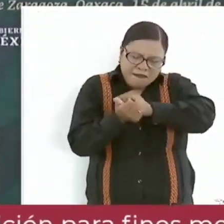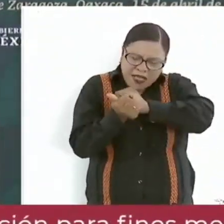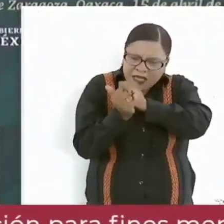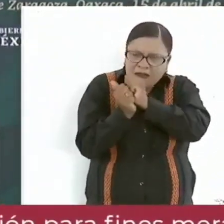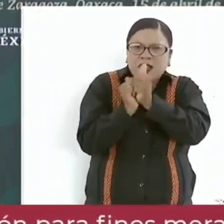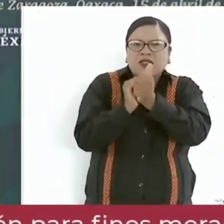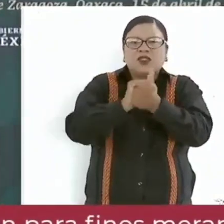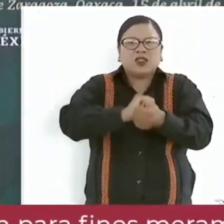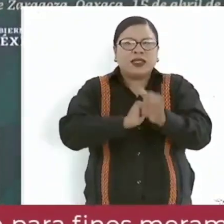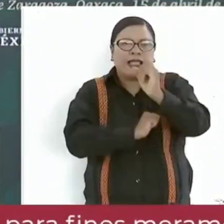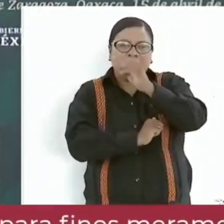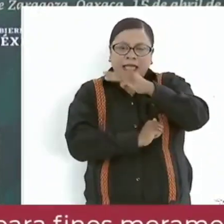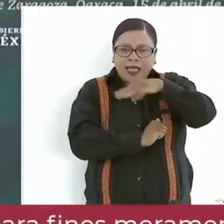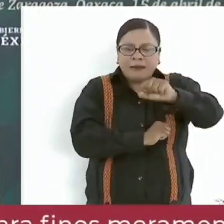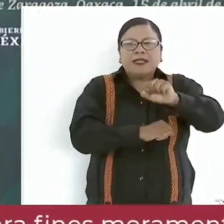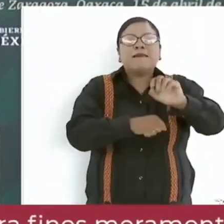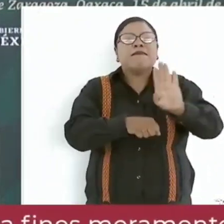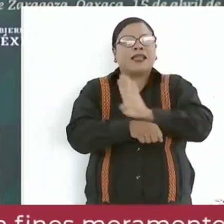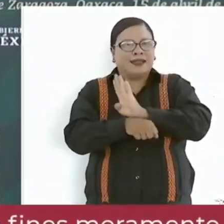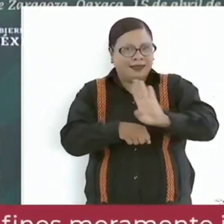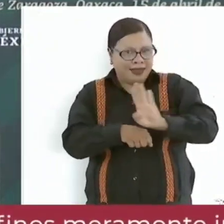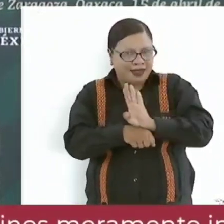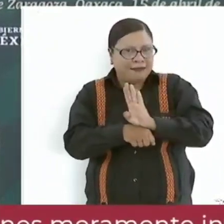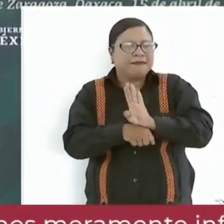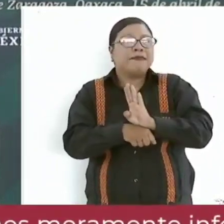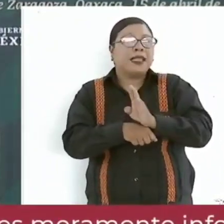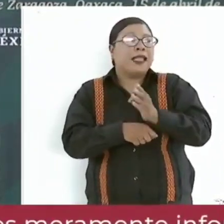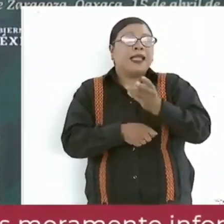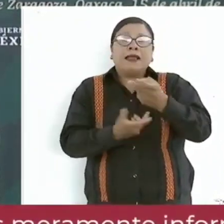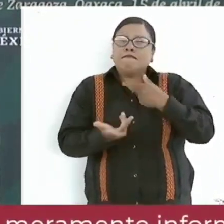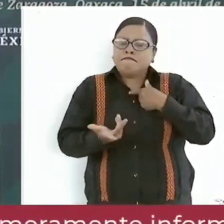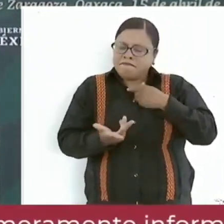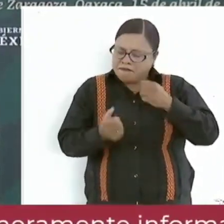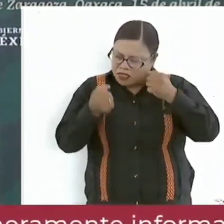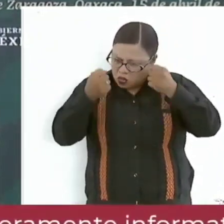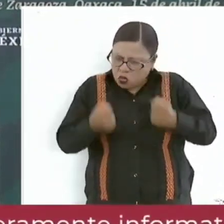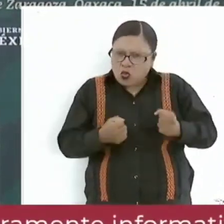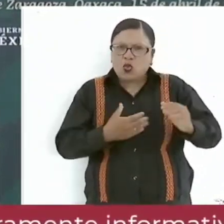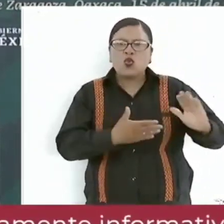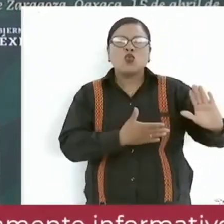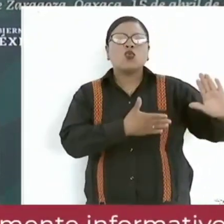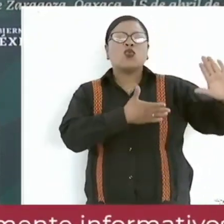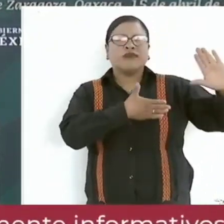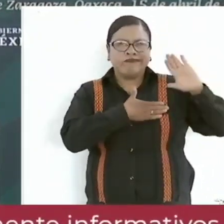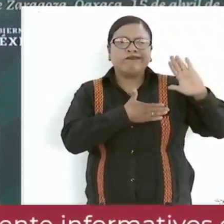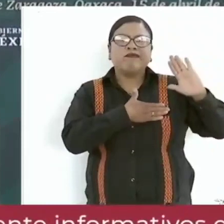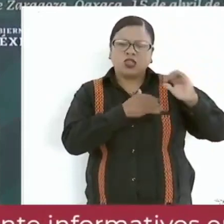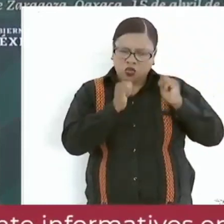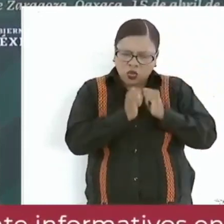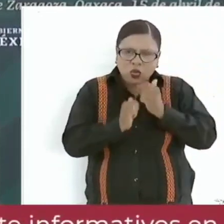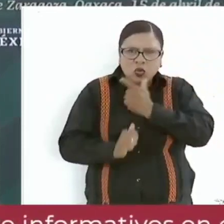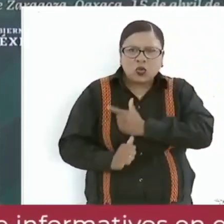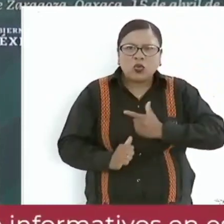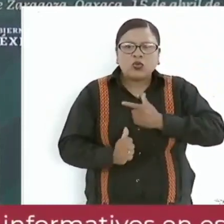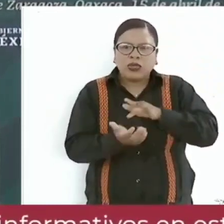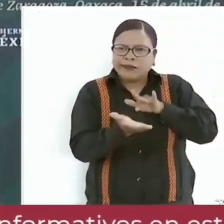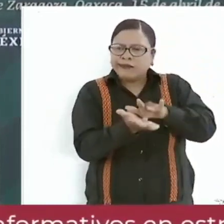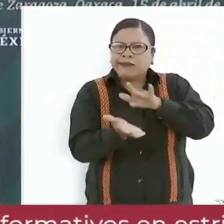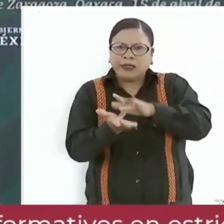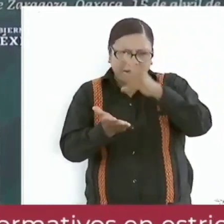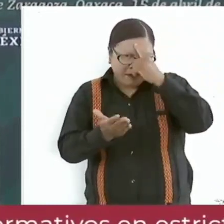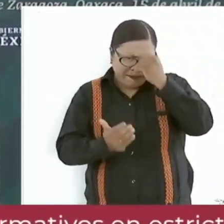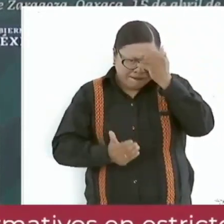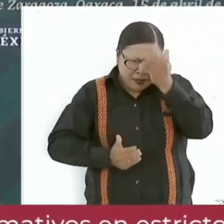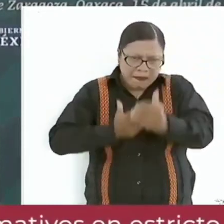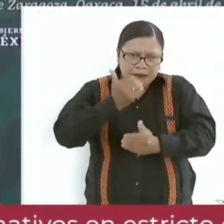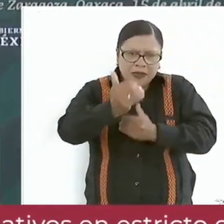transición IMSS-Bienestar. Reitero nuestro compromiso y disposición para seguir